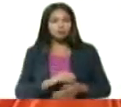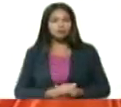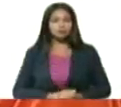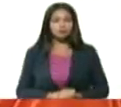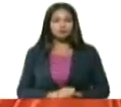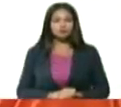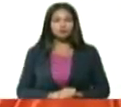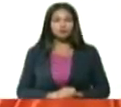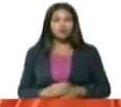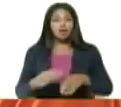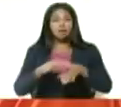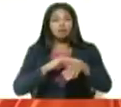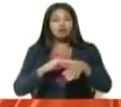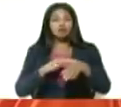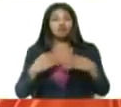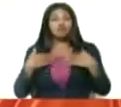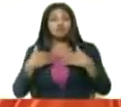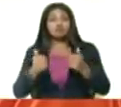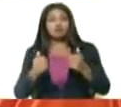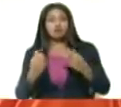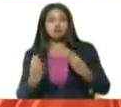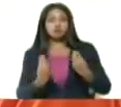el ministro de Salud,